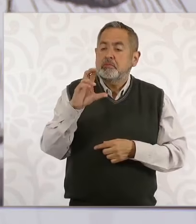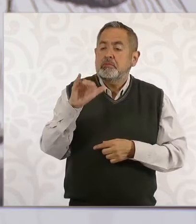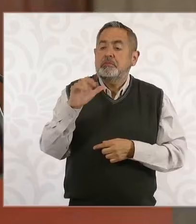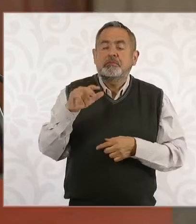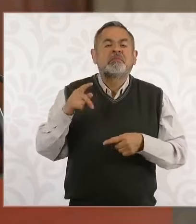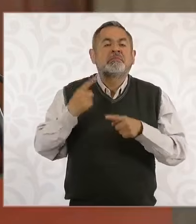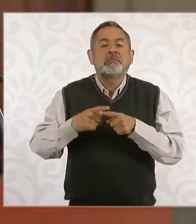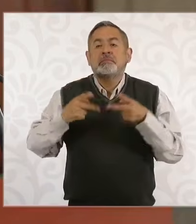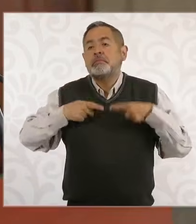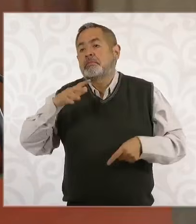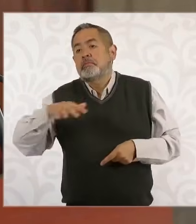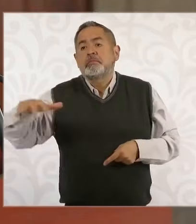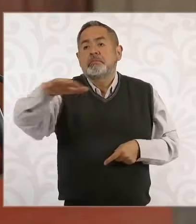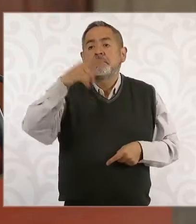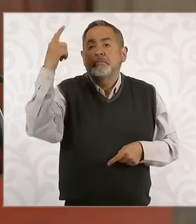Bueno,